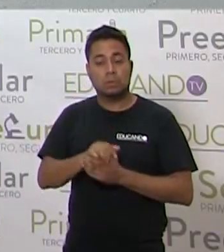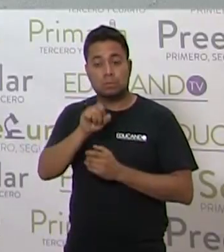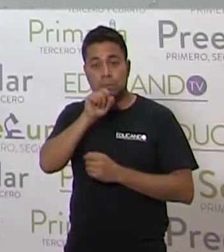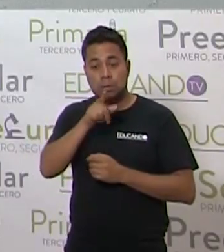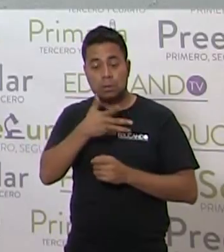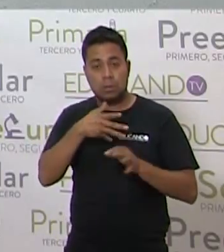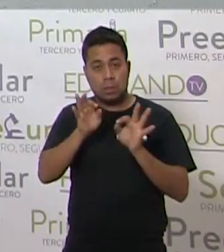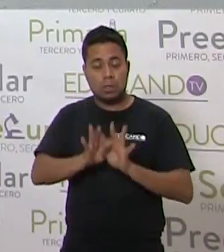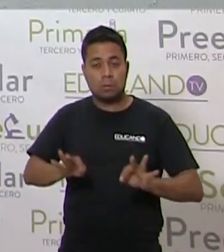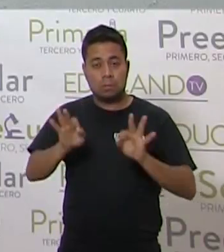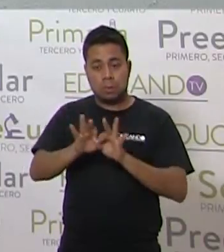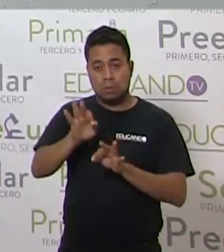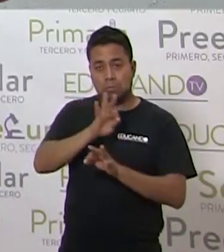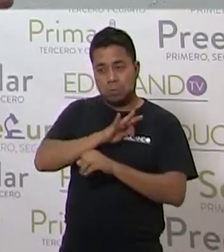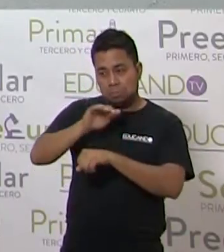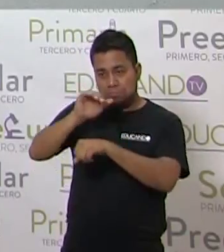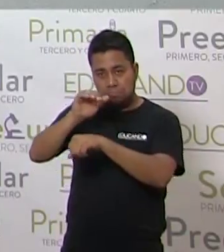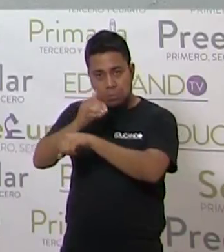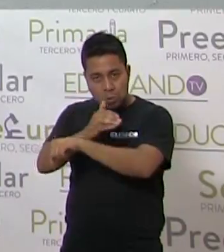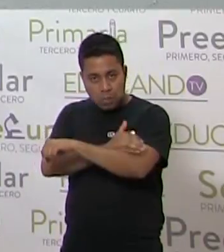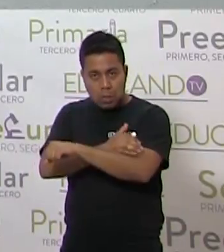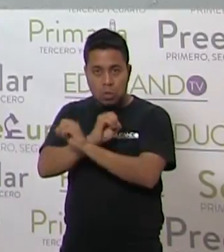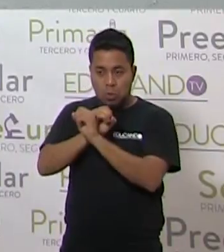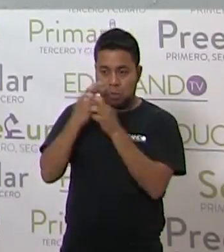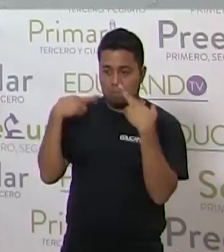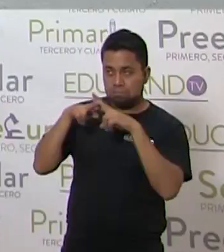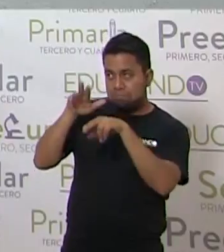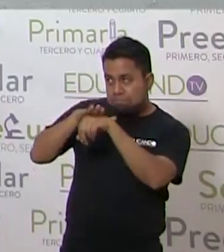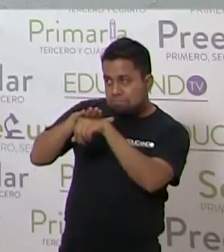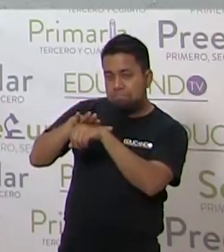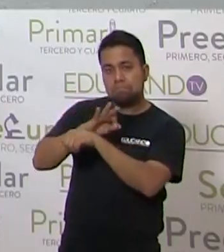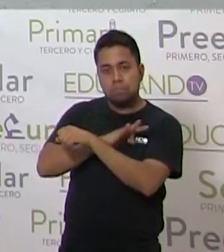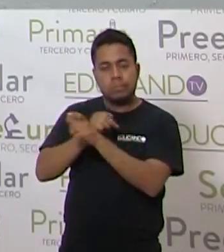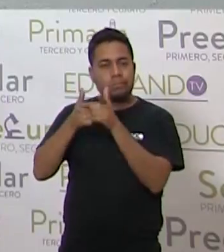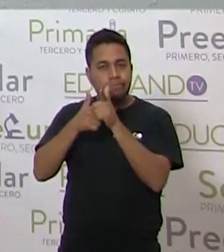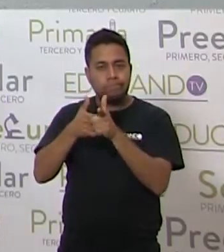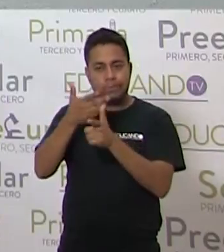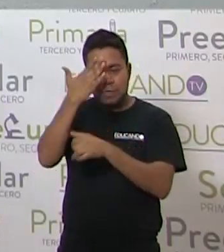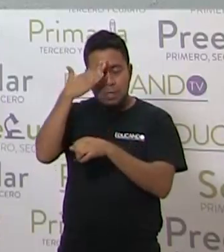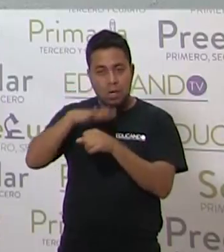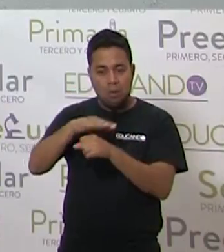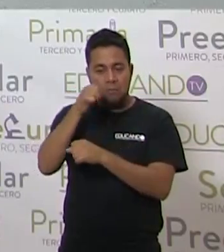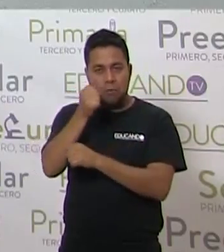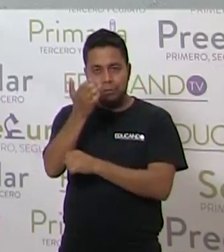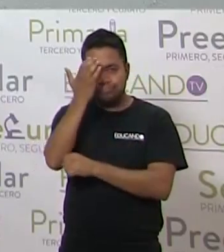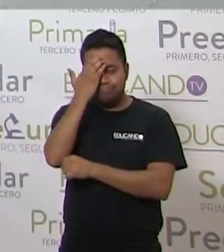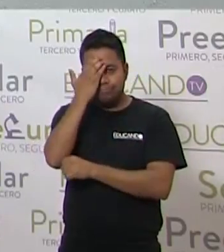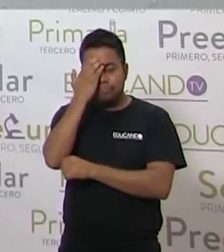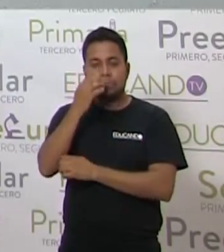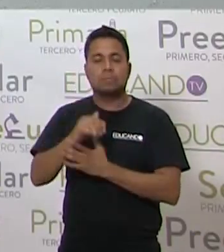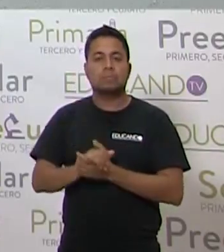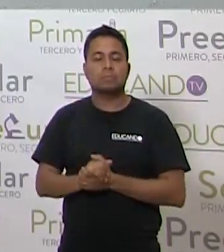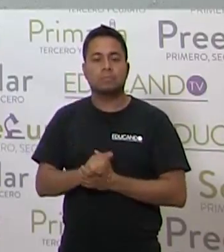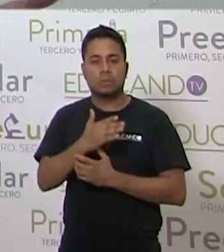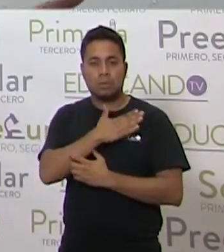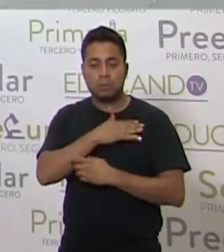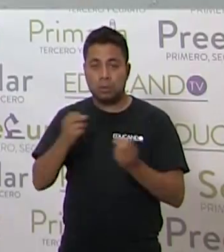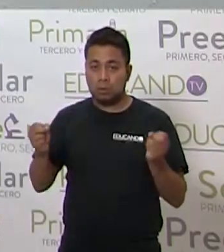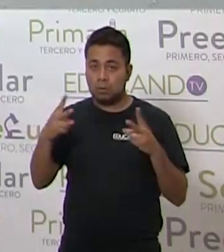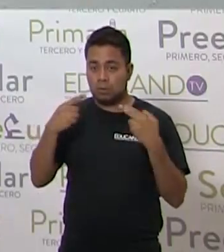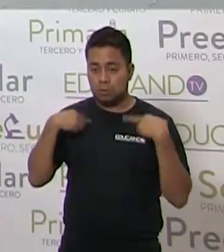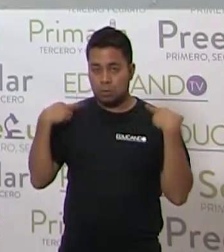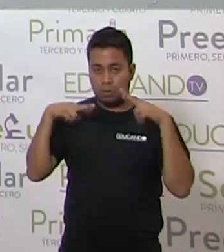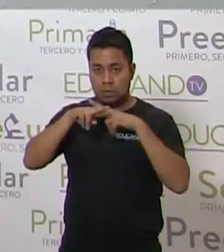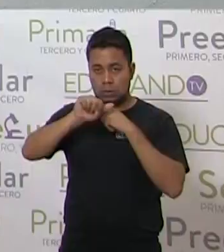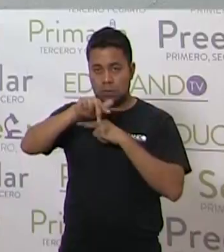que esto lo puedas compartir con tus compañeros y con tu maestro y de esta manera puedas seguir fortaleciendo tus conocimientos Bueno nos estamos viendo soy el profesor